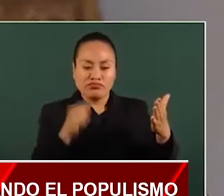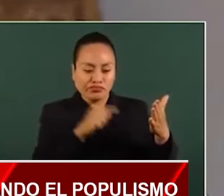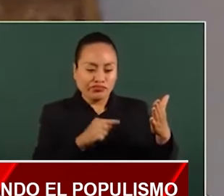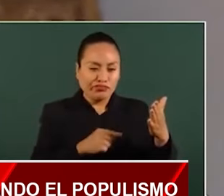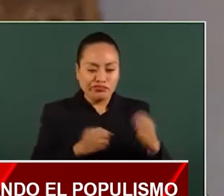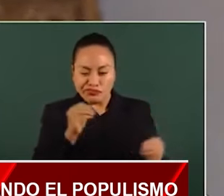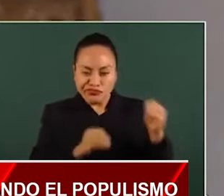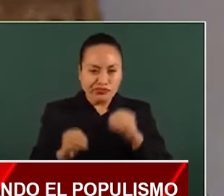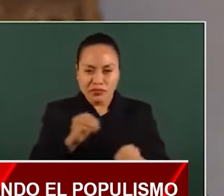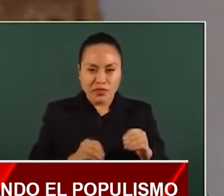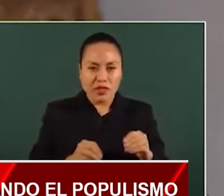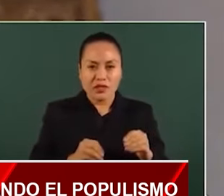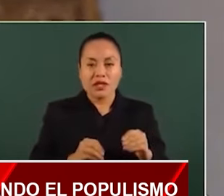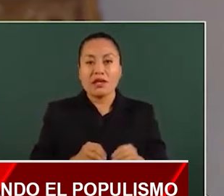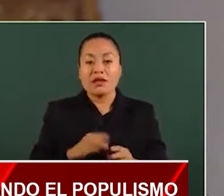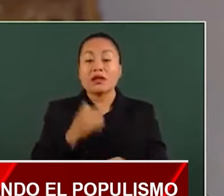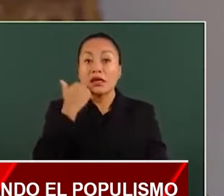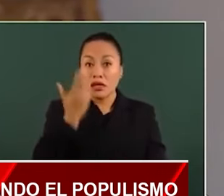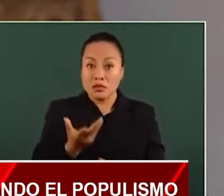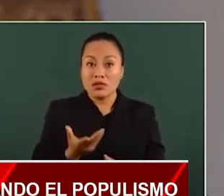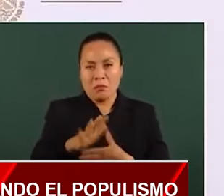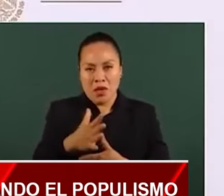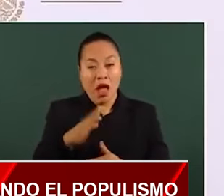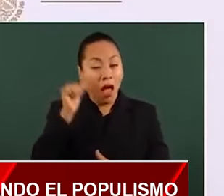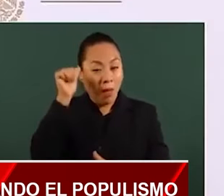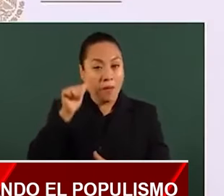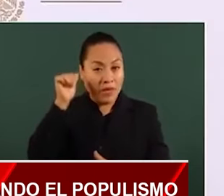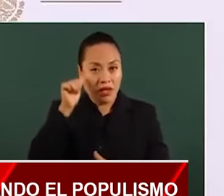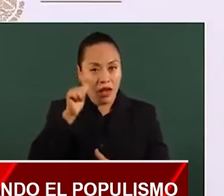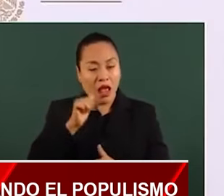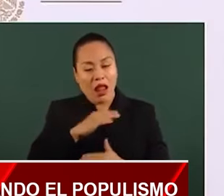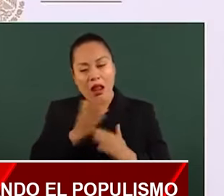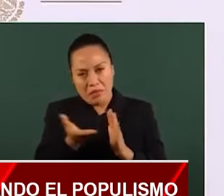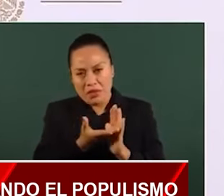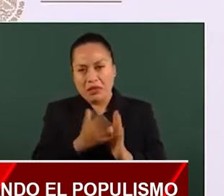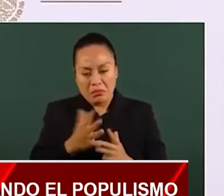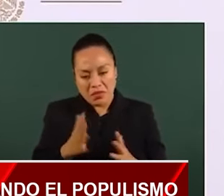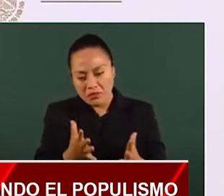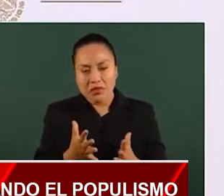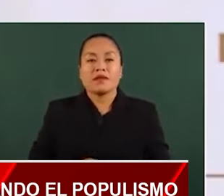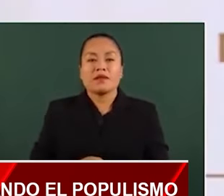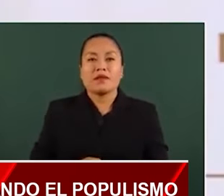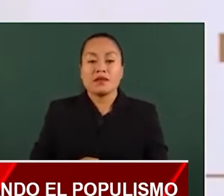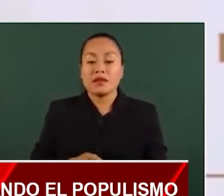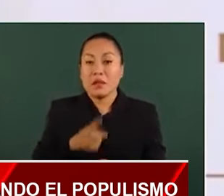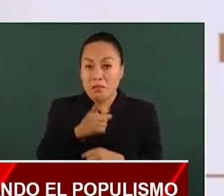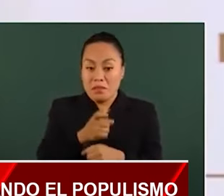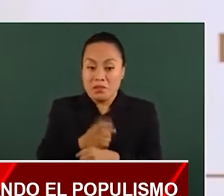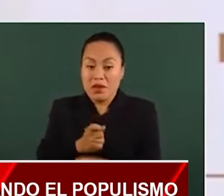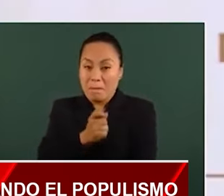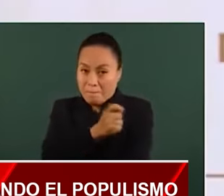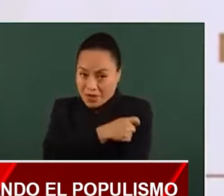76% de la población indígena viviendo en la pobreza. La futura presidenta de México